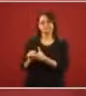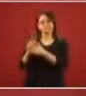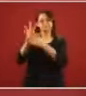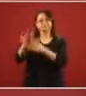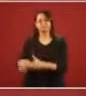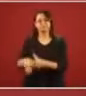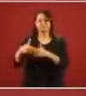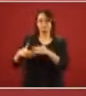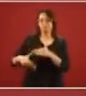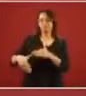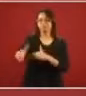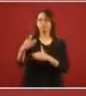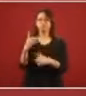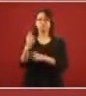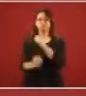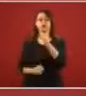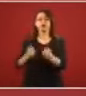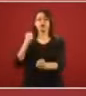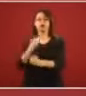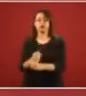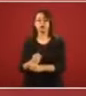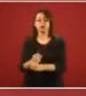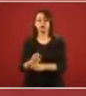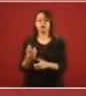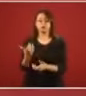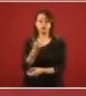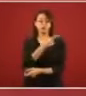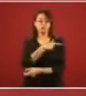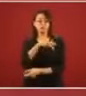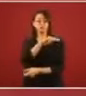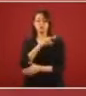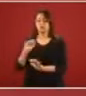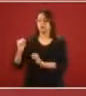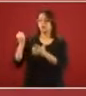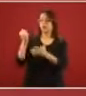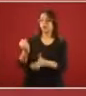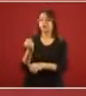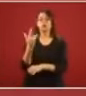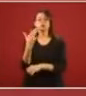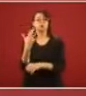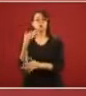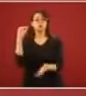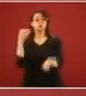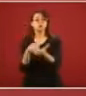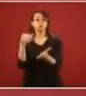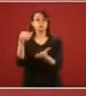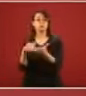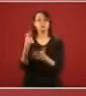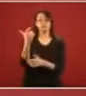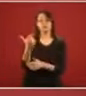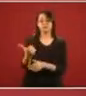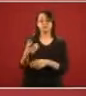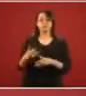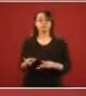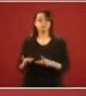para este año de la Guardia Nacional, es de alrededor de 50,000 millones de pesos.